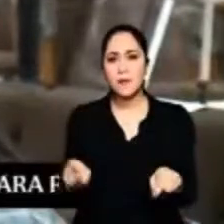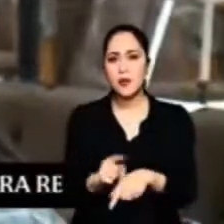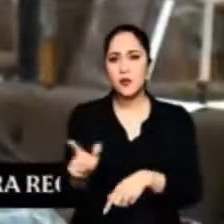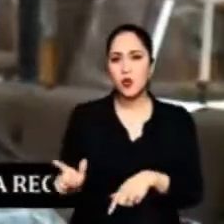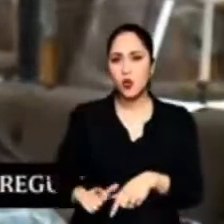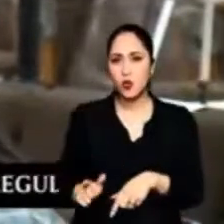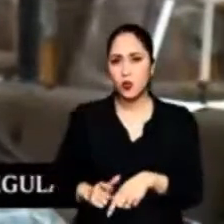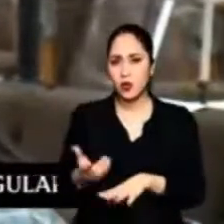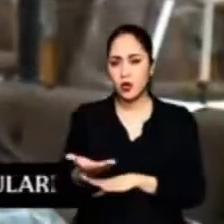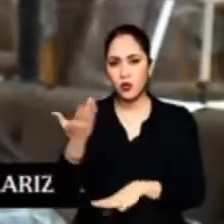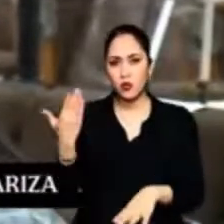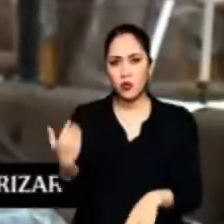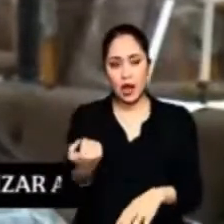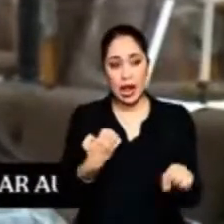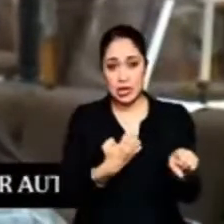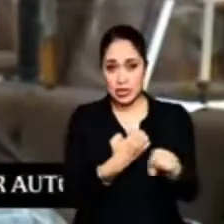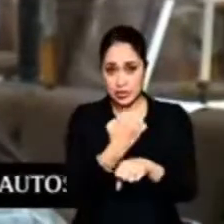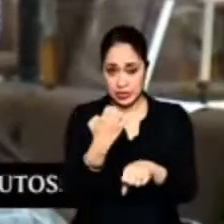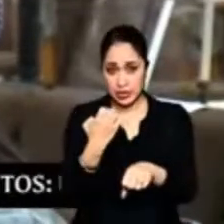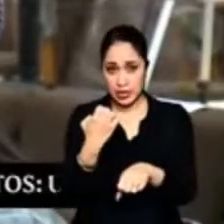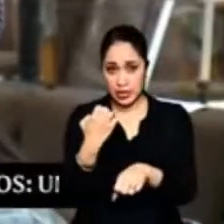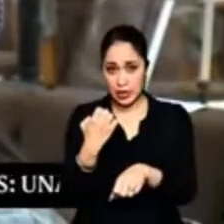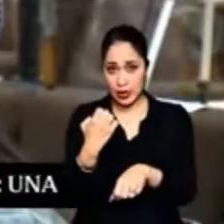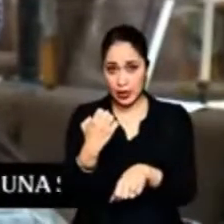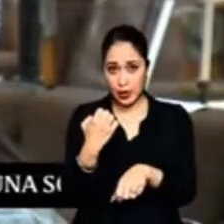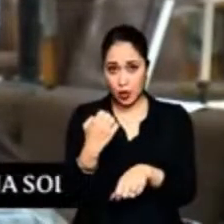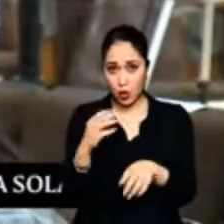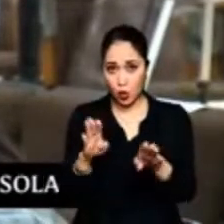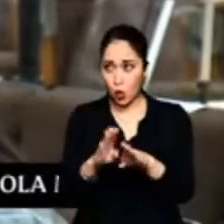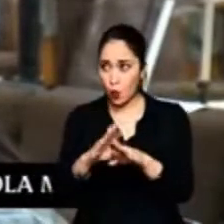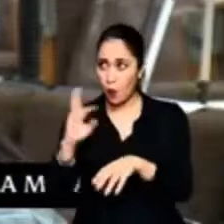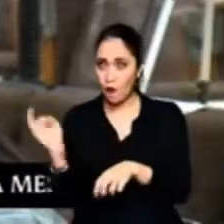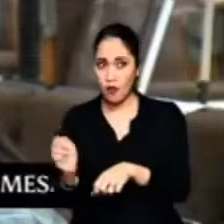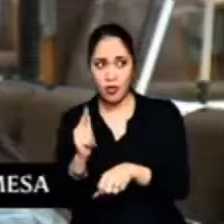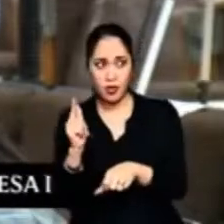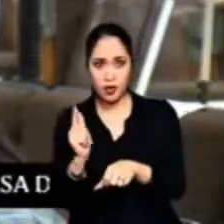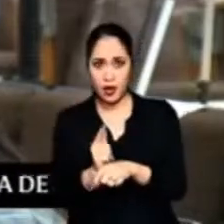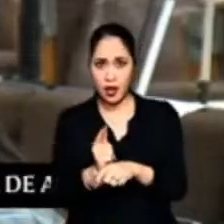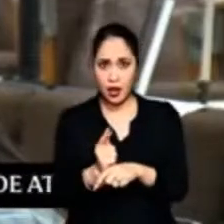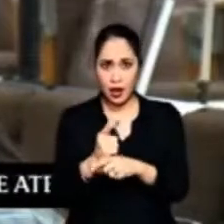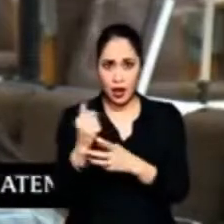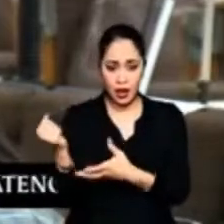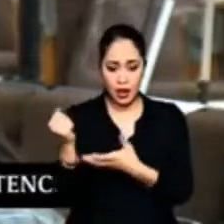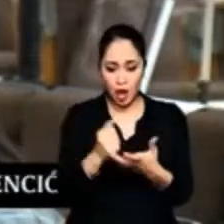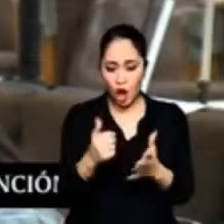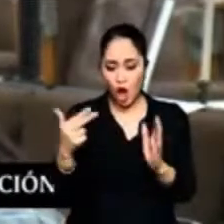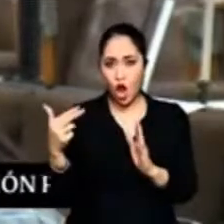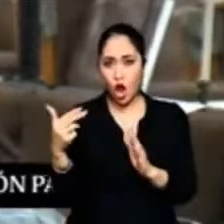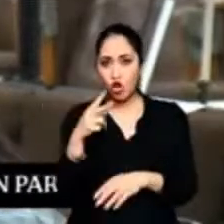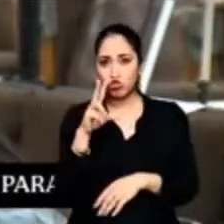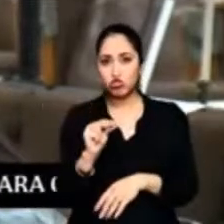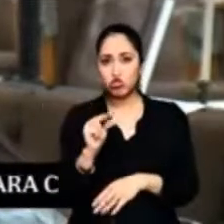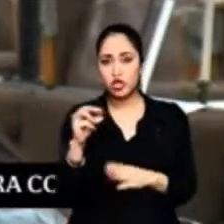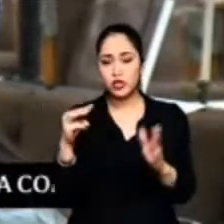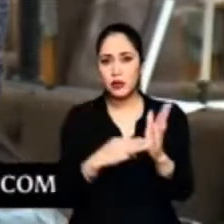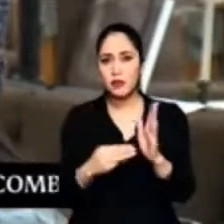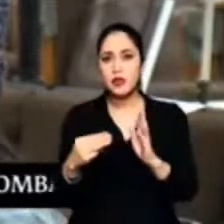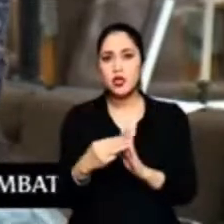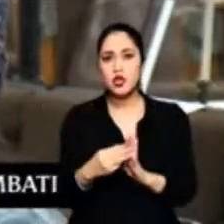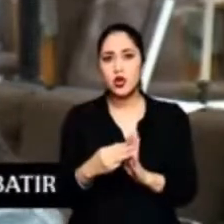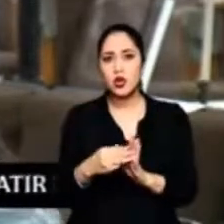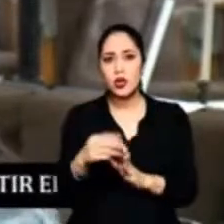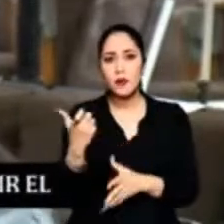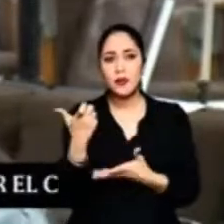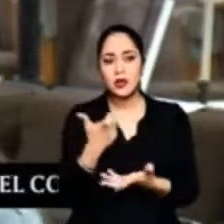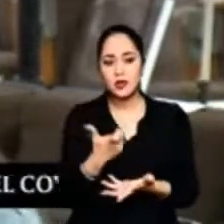caso del estado, sobre todo, se observaron las participaciones federales con más de 80 millones de pesos que se tendrían que recuperar o aclarar. ¿Qué